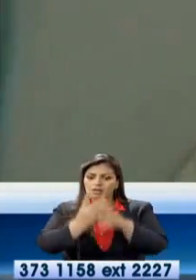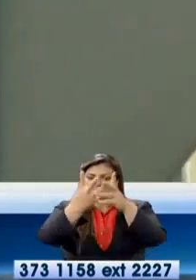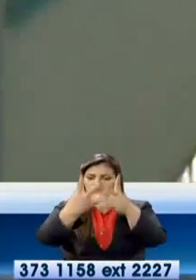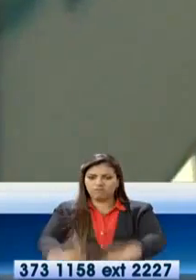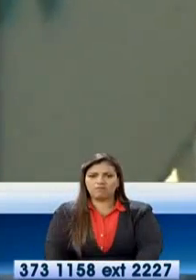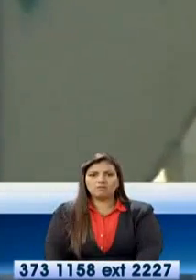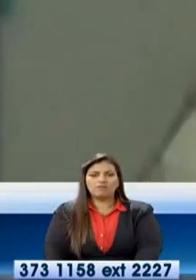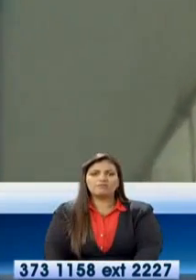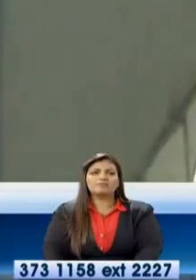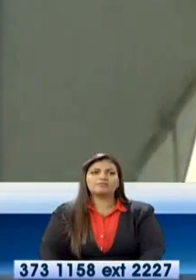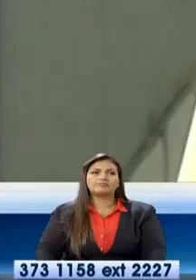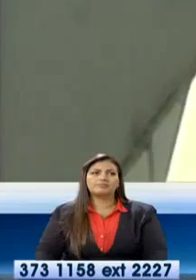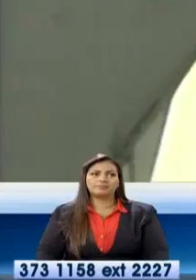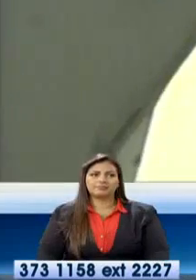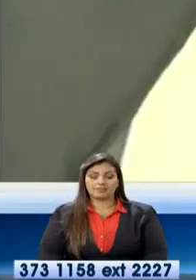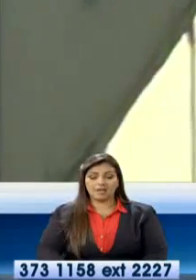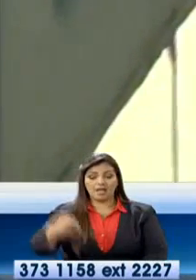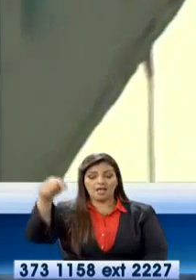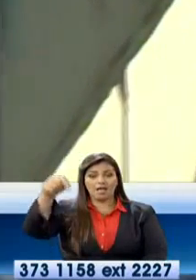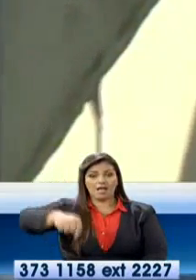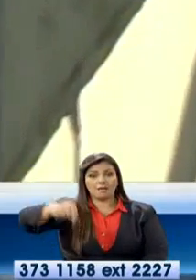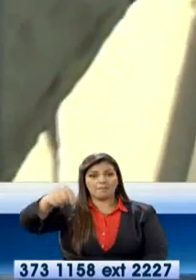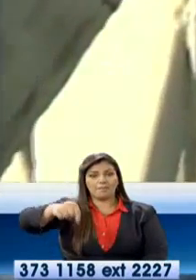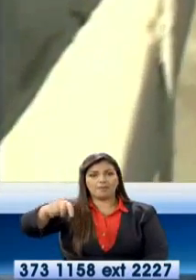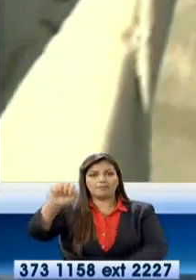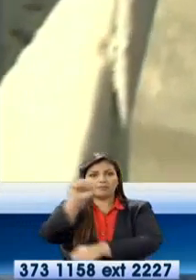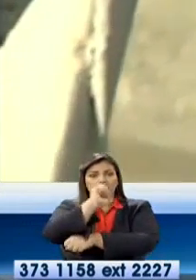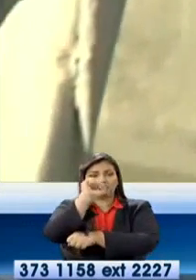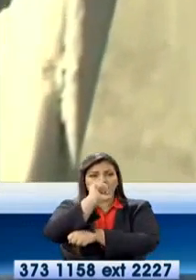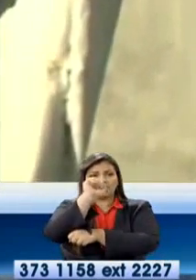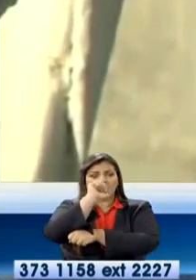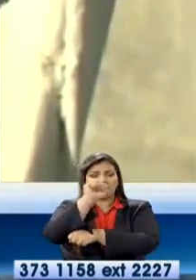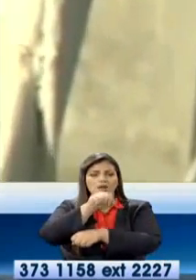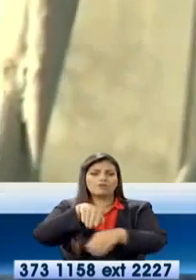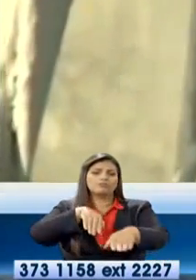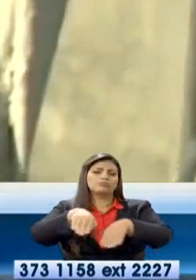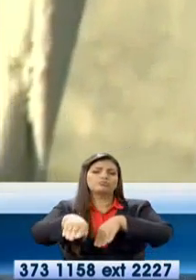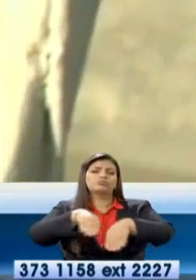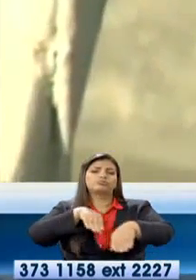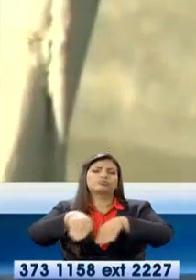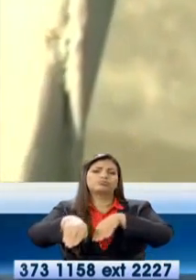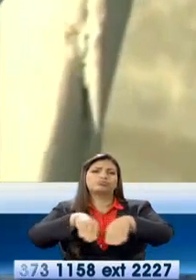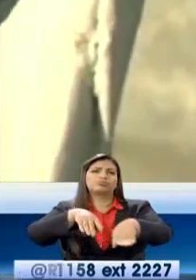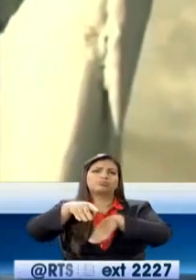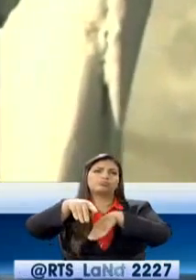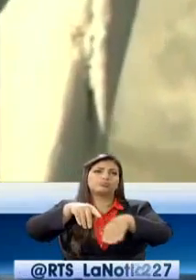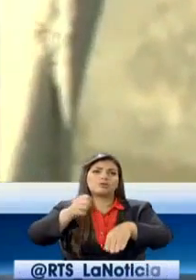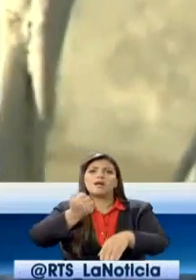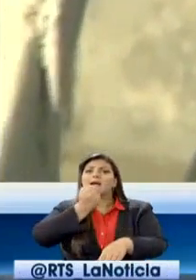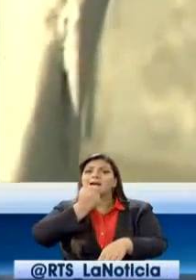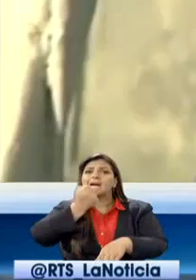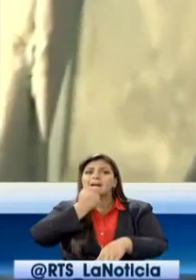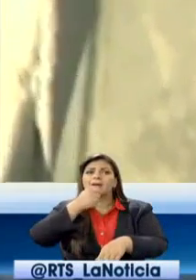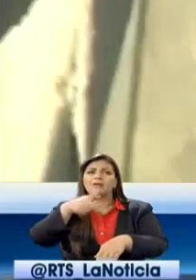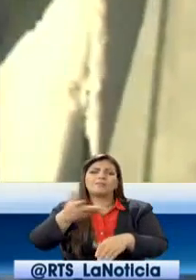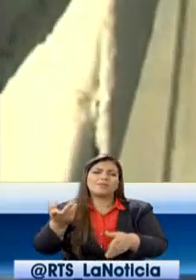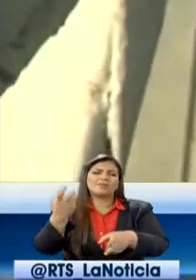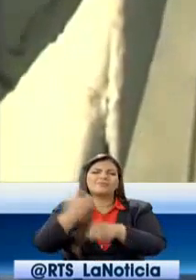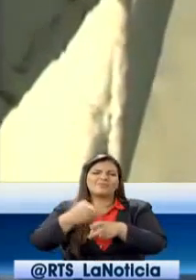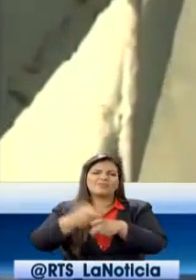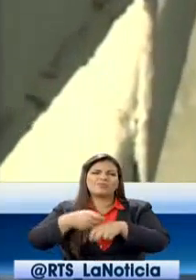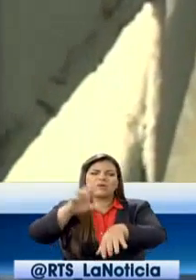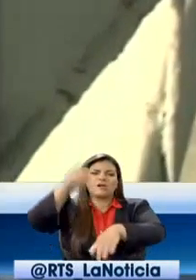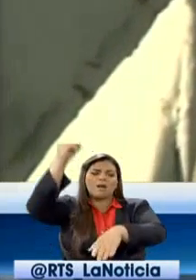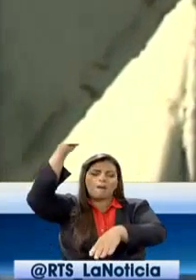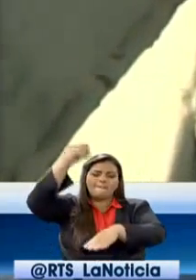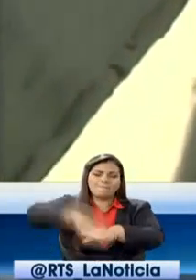y recordemos en la gran circulación que hay en esta avenida, y Dios no quiera caiga encima de un conductor. En todo caso,